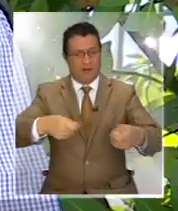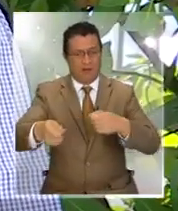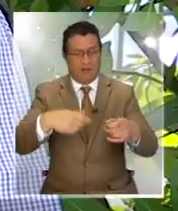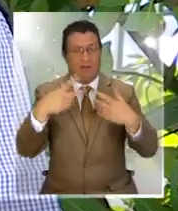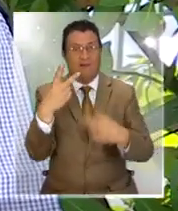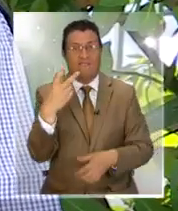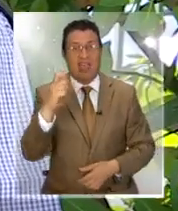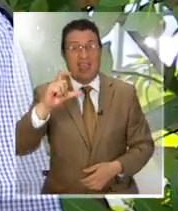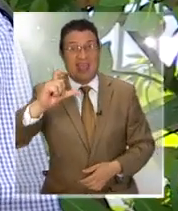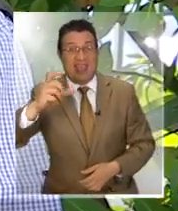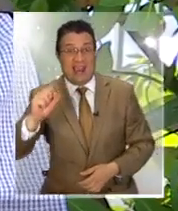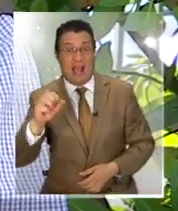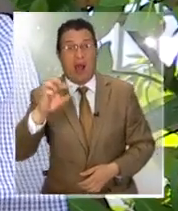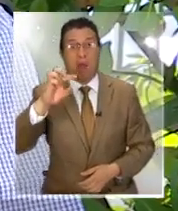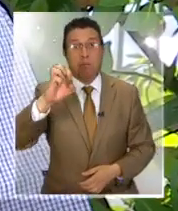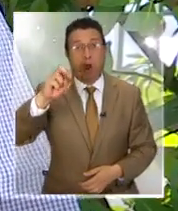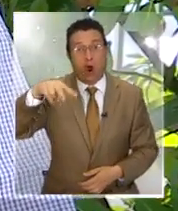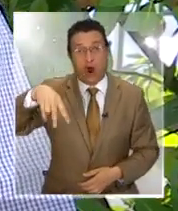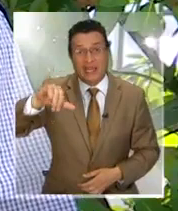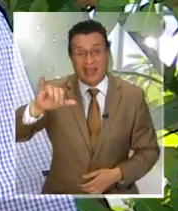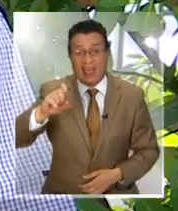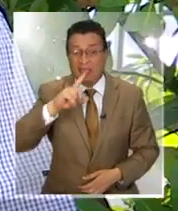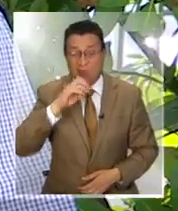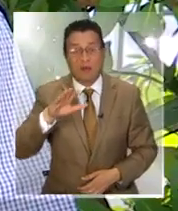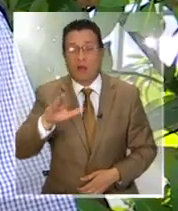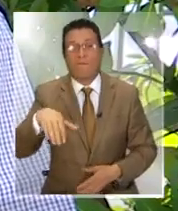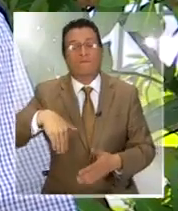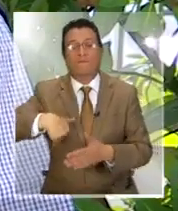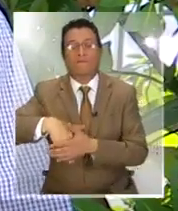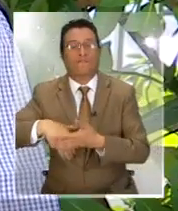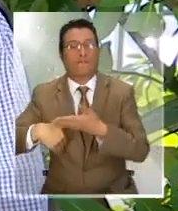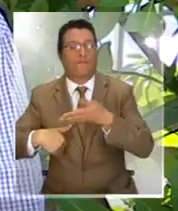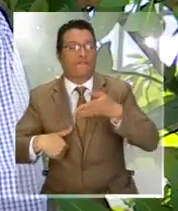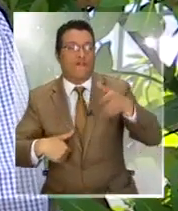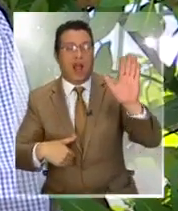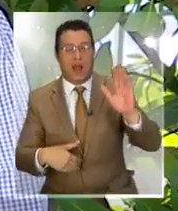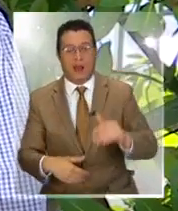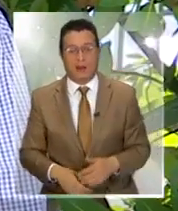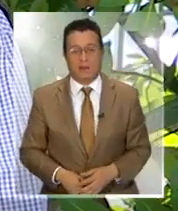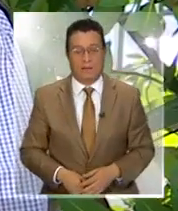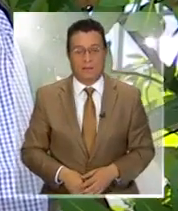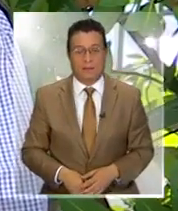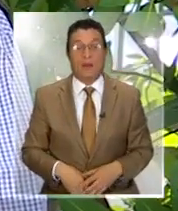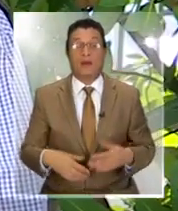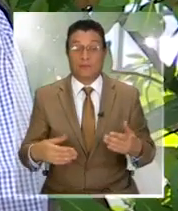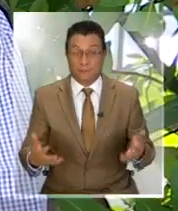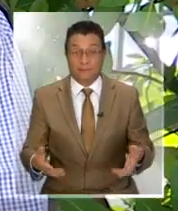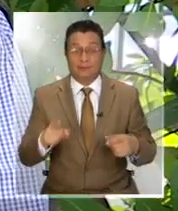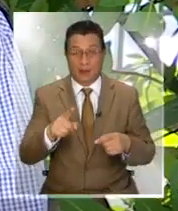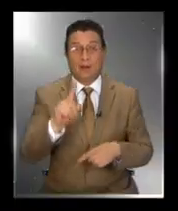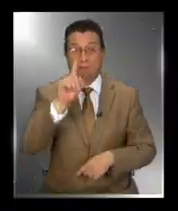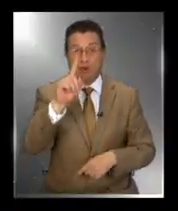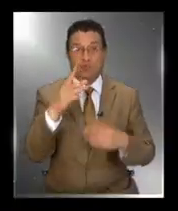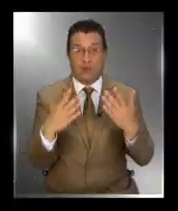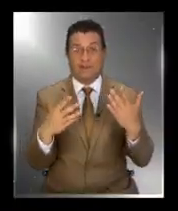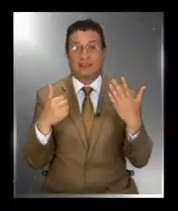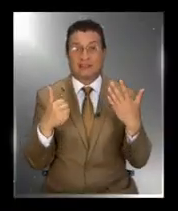Poniente, los votaron, ¿verdad? Como le dije yo, en el